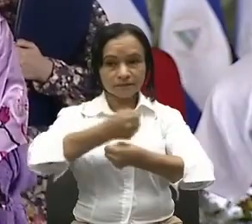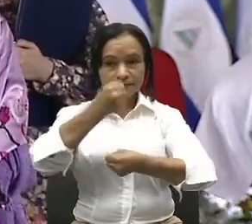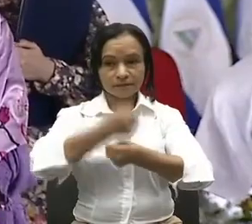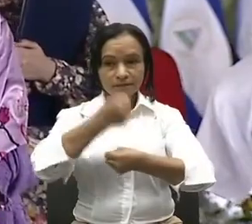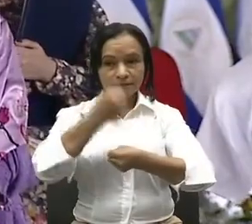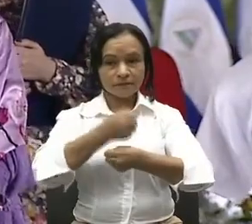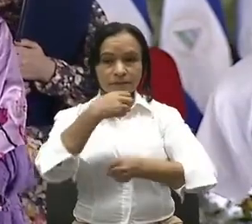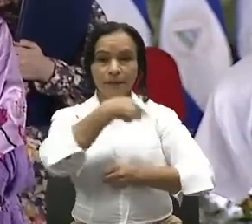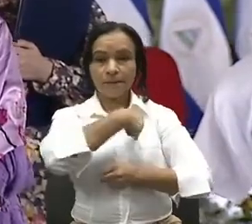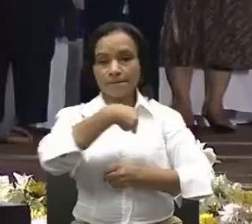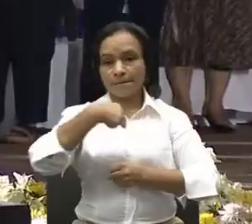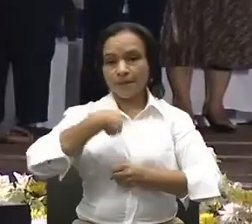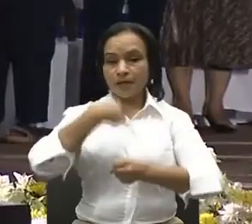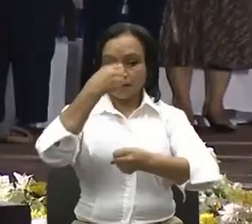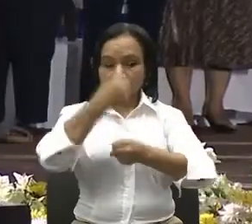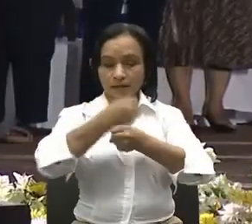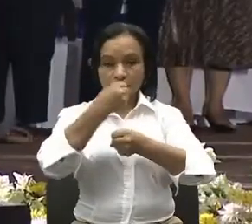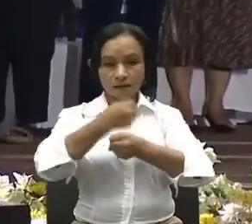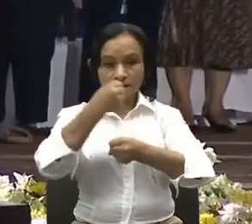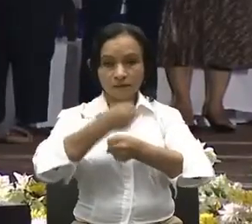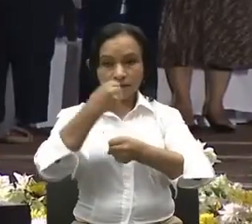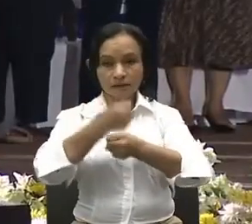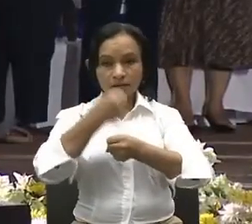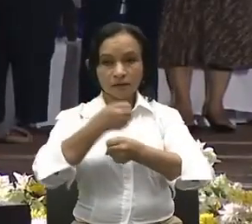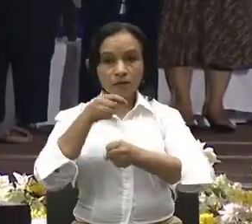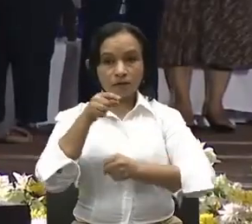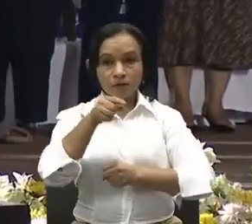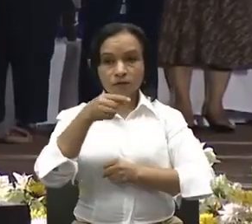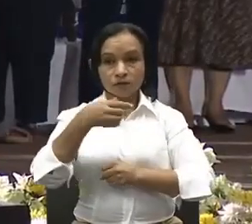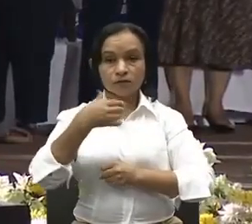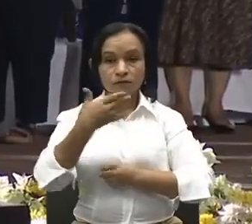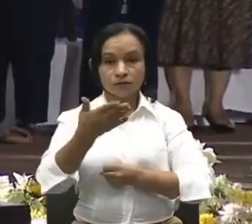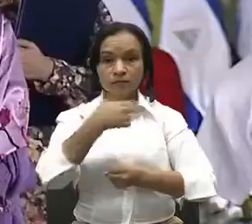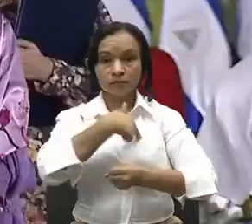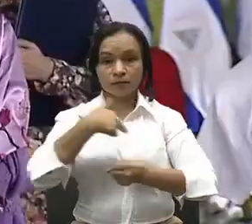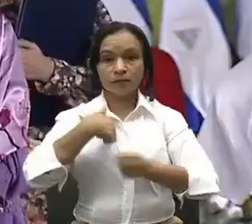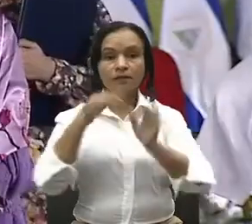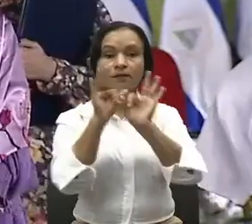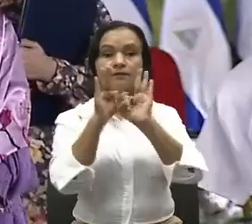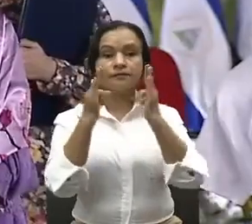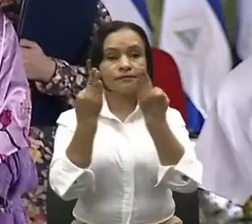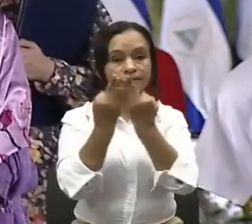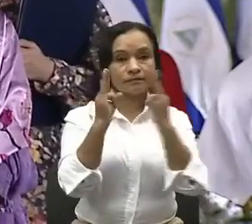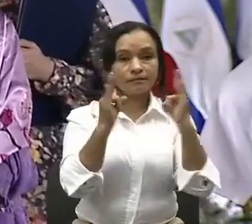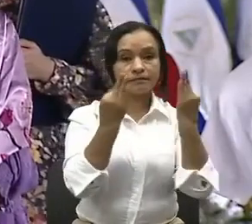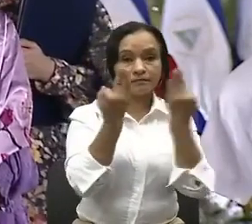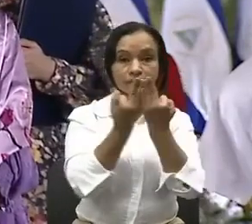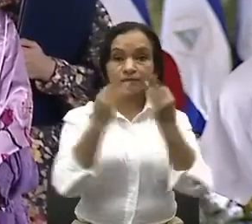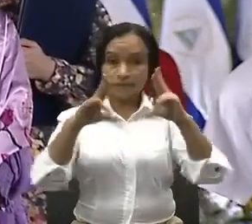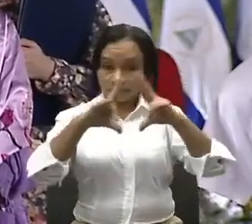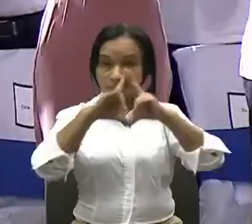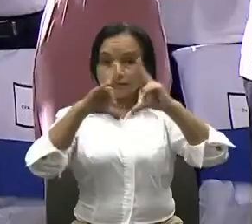para cumplir las funciones en favor de las familias nicaragüenses,